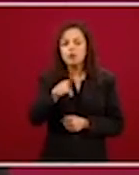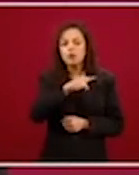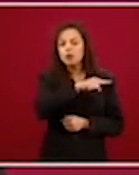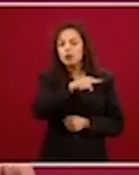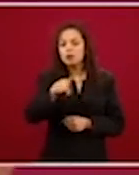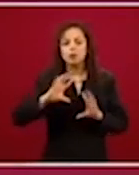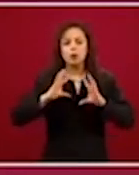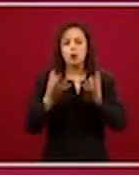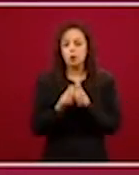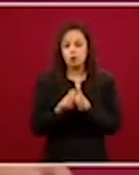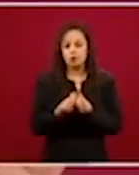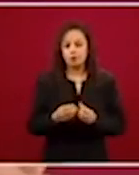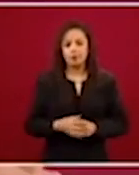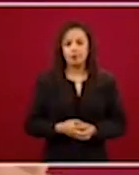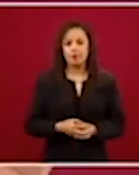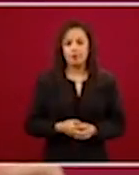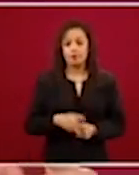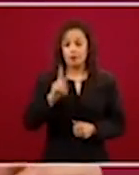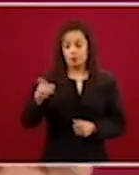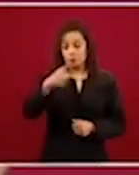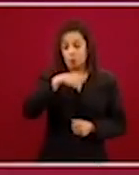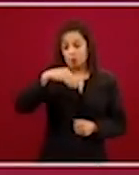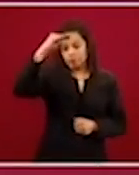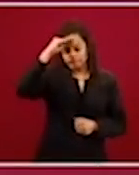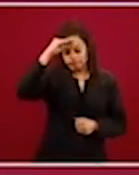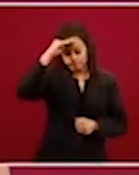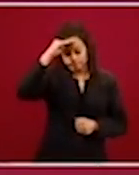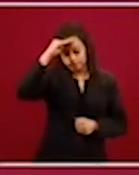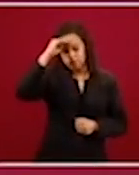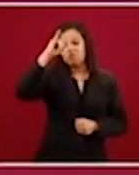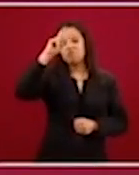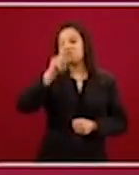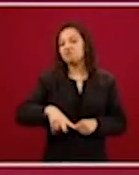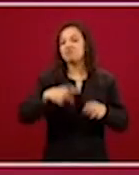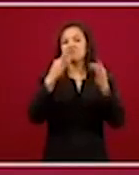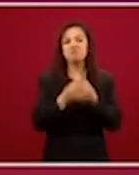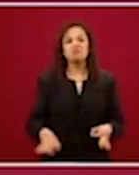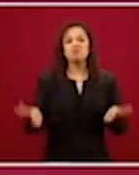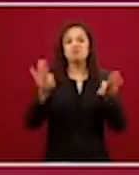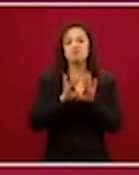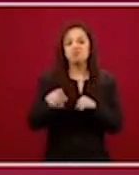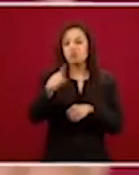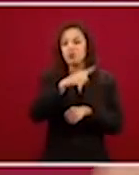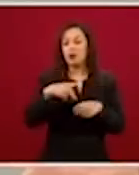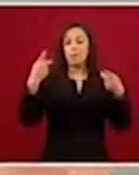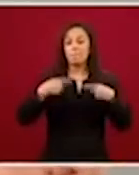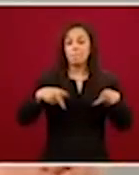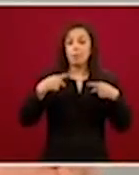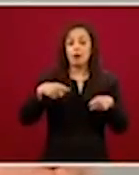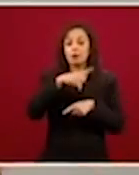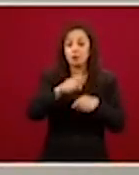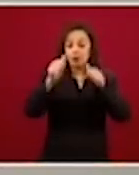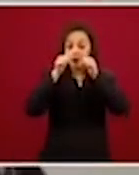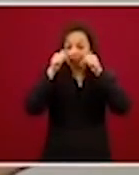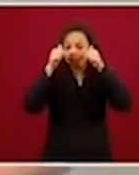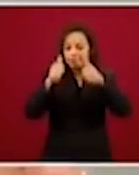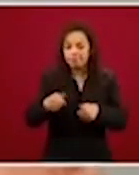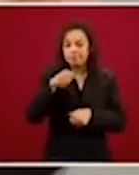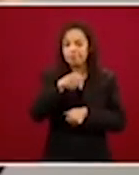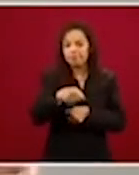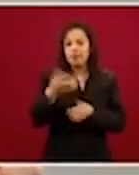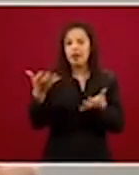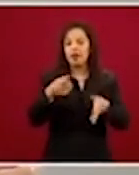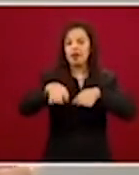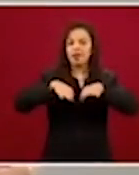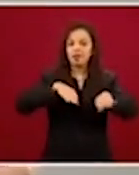que es indispensable que las personas están al centro de la operación no las instituciones las institución están al